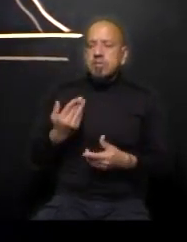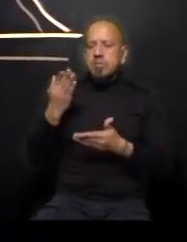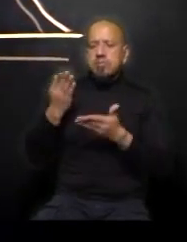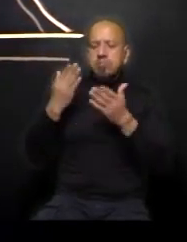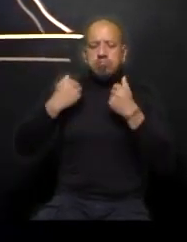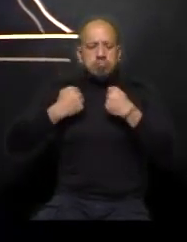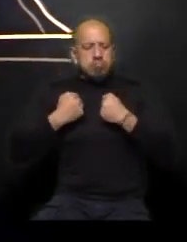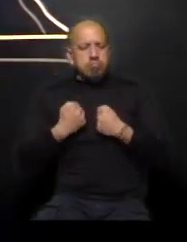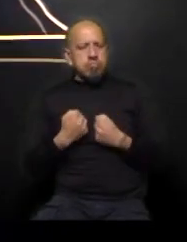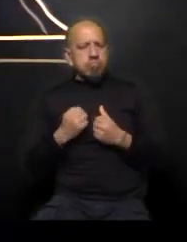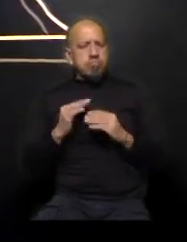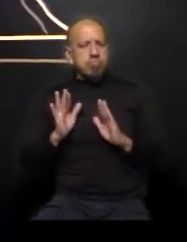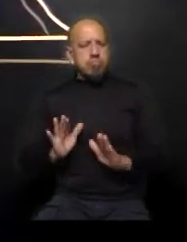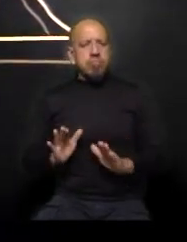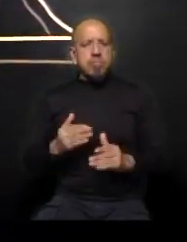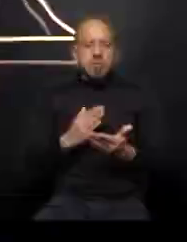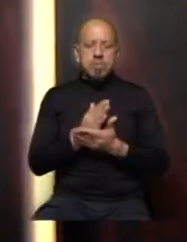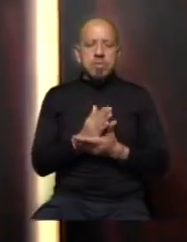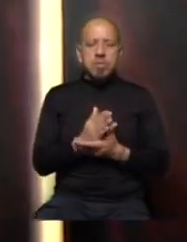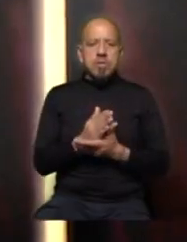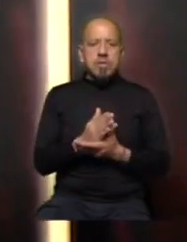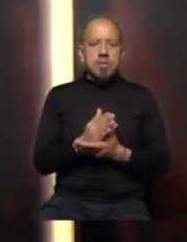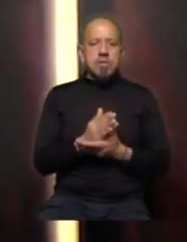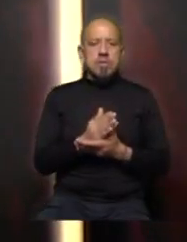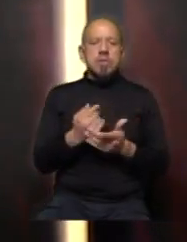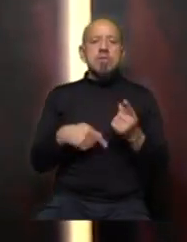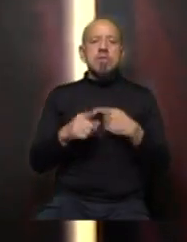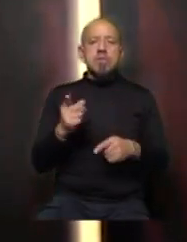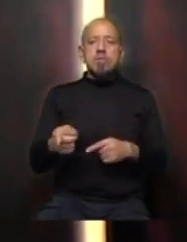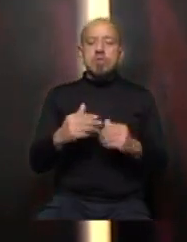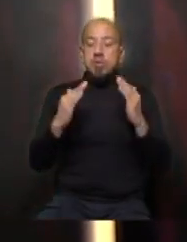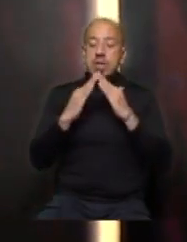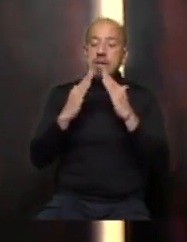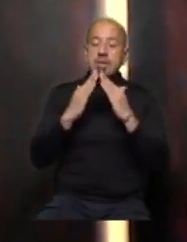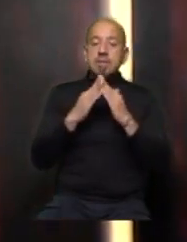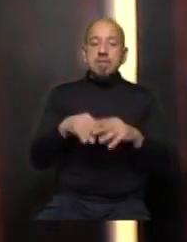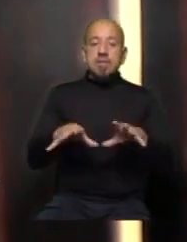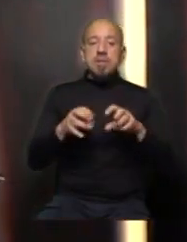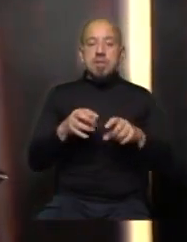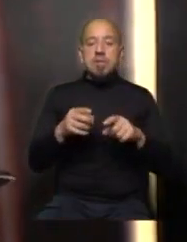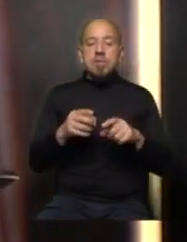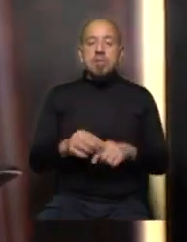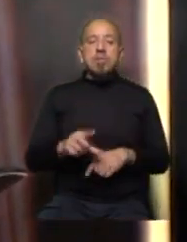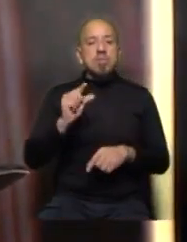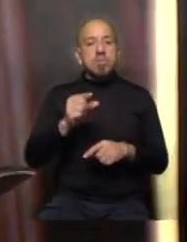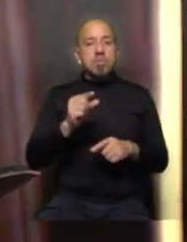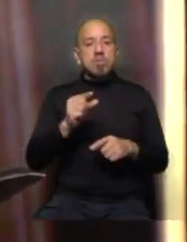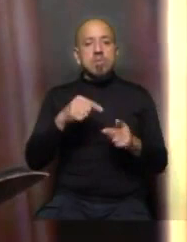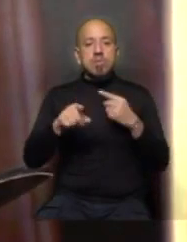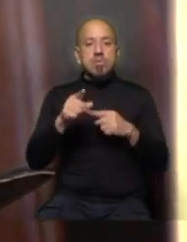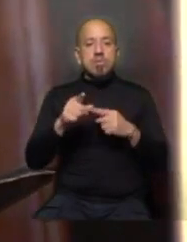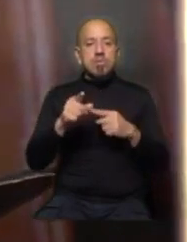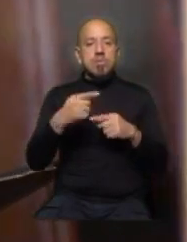marido la contenía siempre la casa en que vivían influía un poco en sus